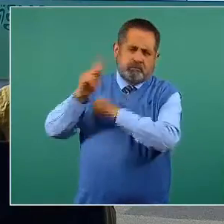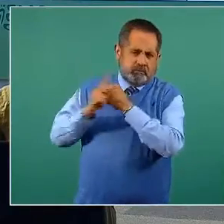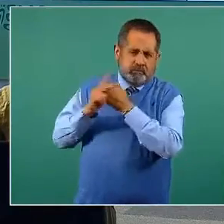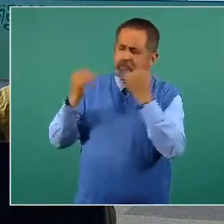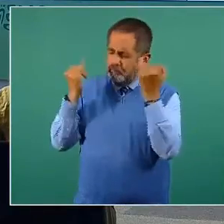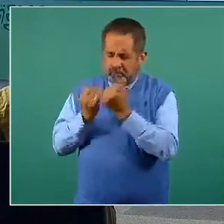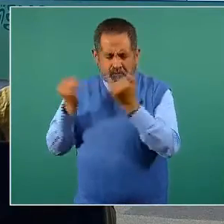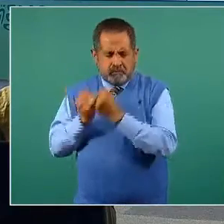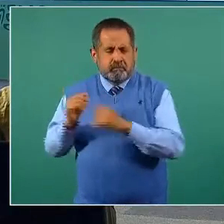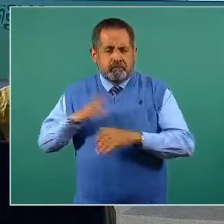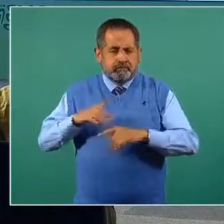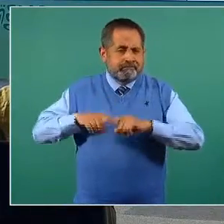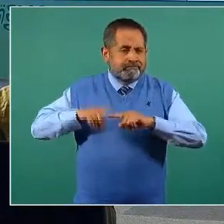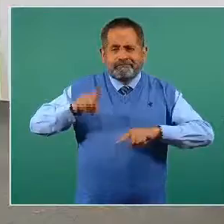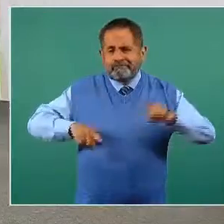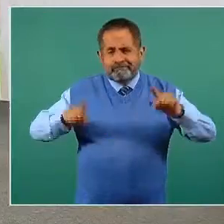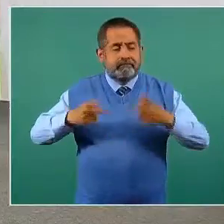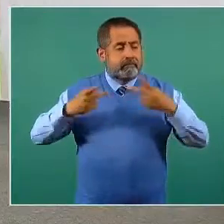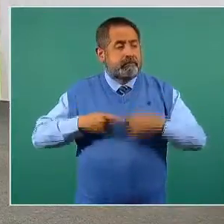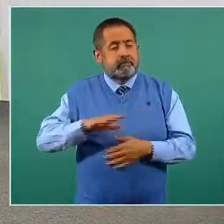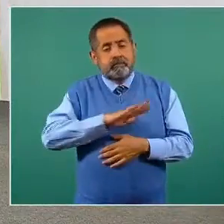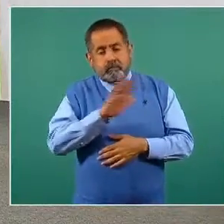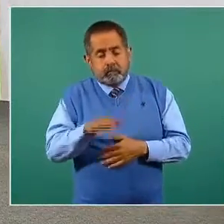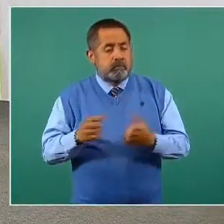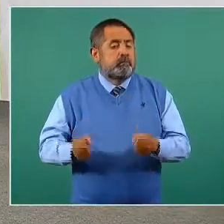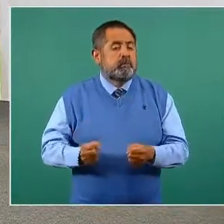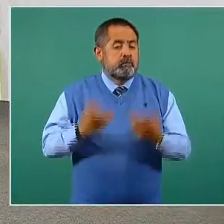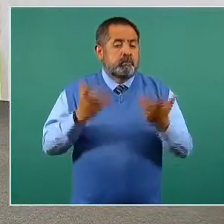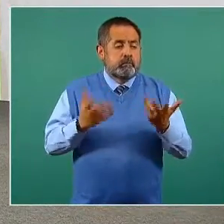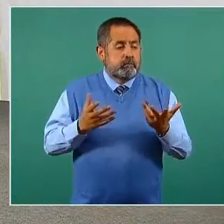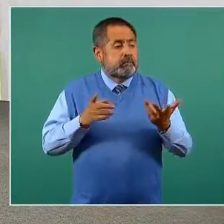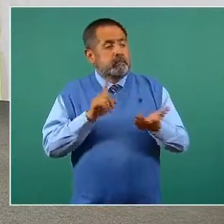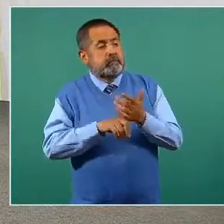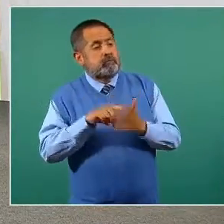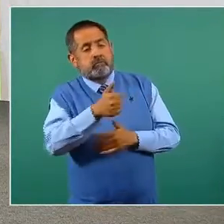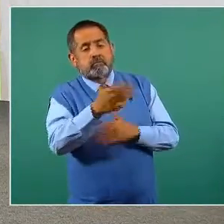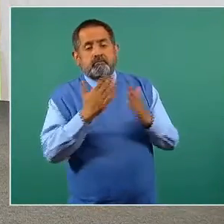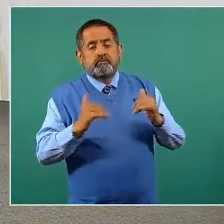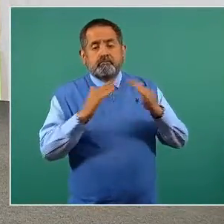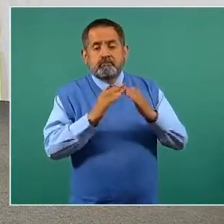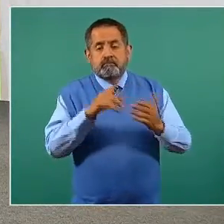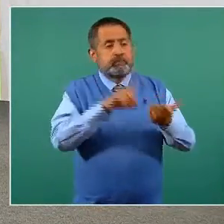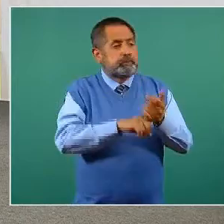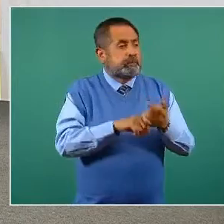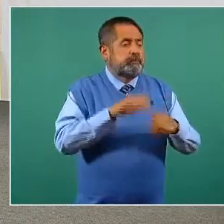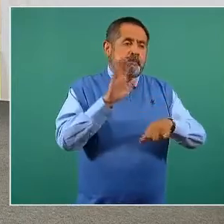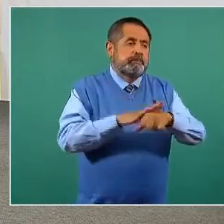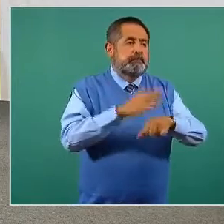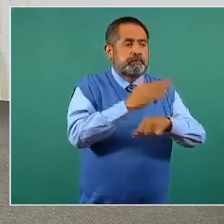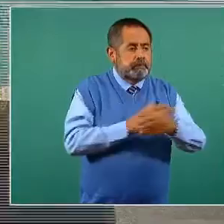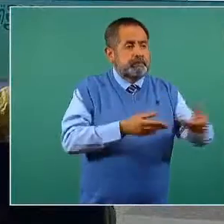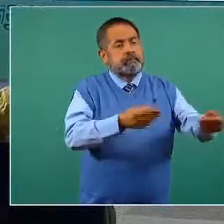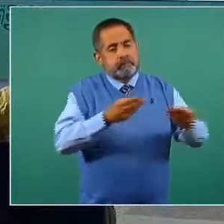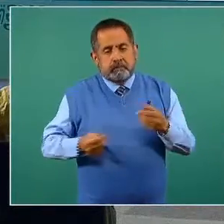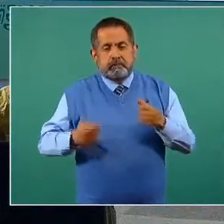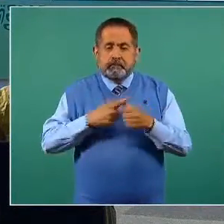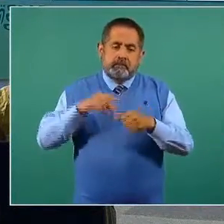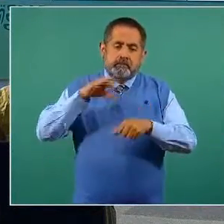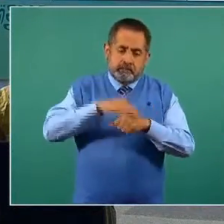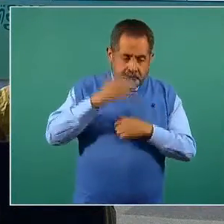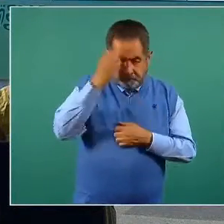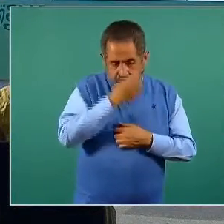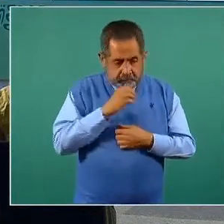países. Todas estas defunciones que se llevan a cabo fuera de una unidad médica, pues bueno, son dictaminadas primero por un médico legista,